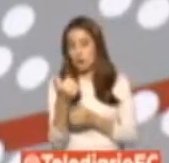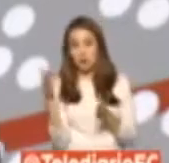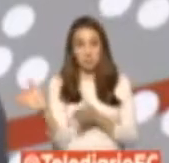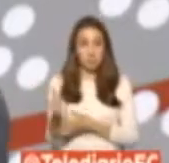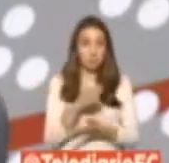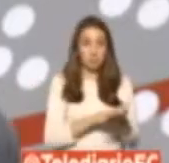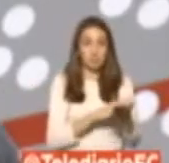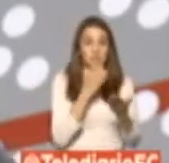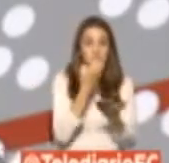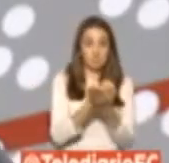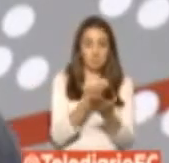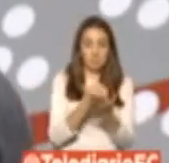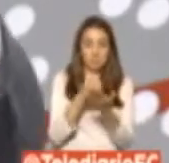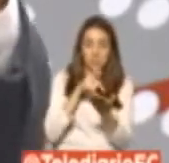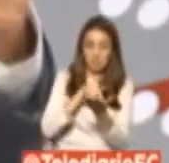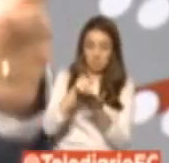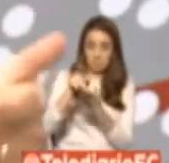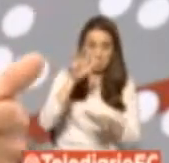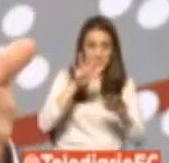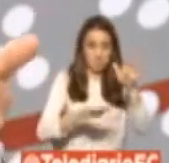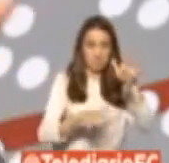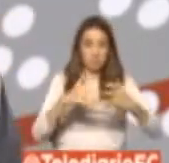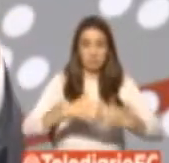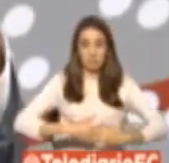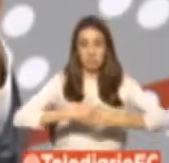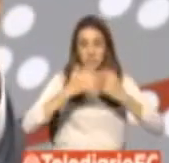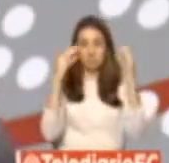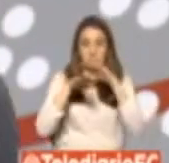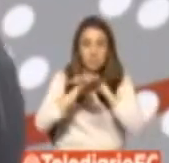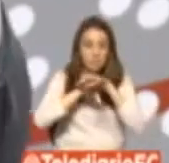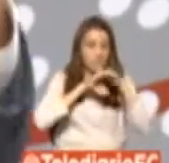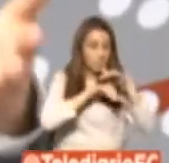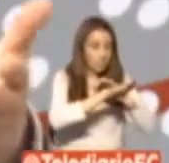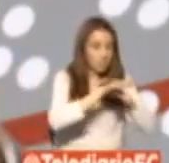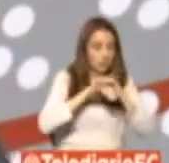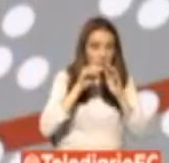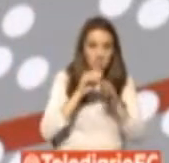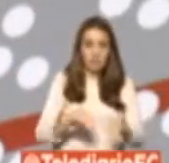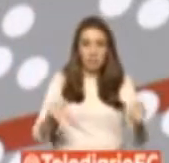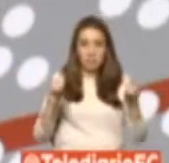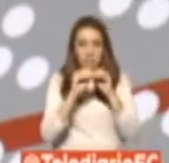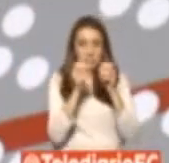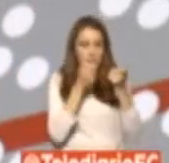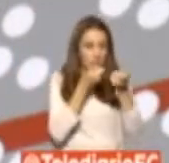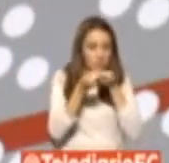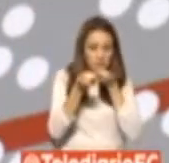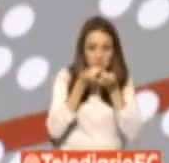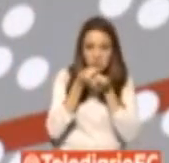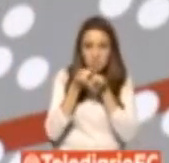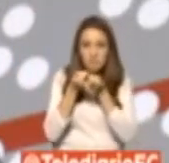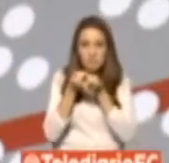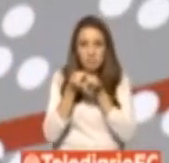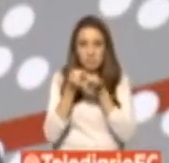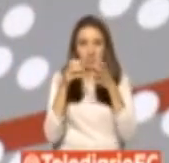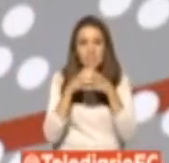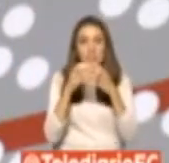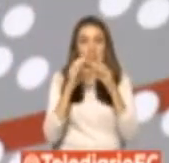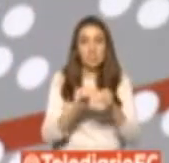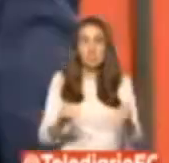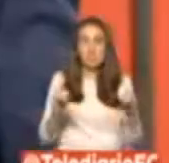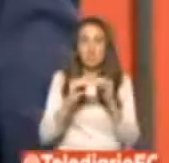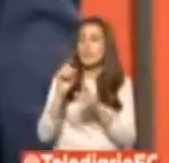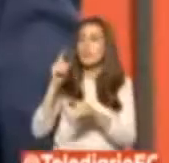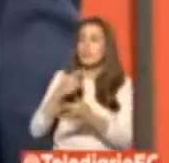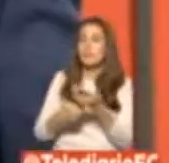Este es un financiamiento regular, financiamiento ilícito. Hay que tener mayores controles. ¿No es cierto? Hay que tener